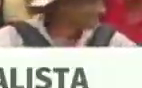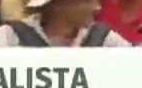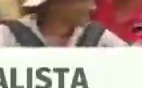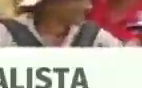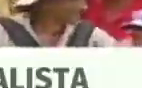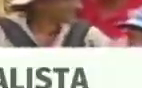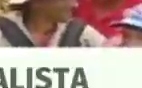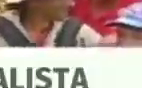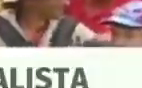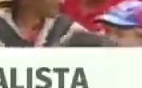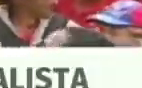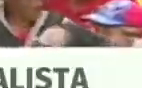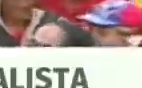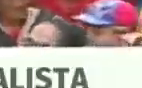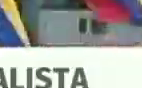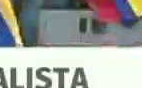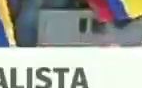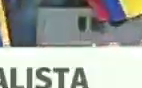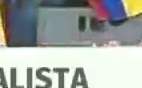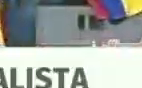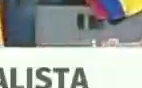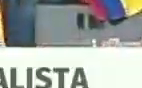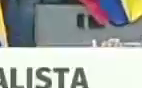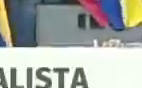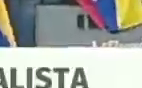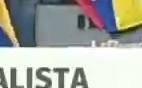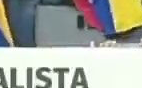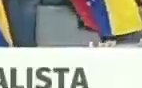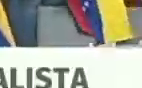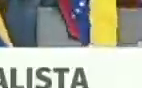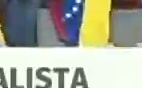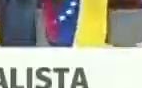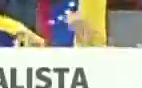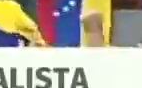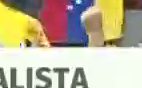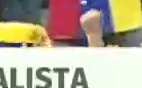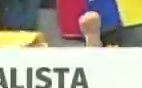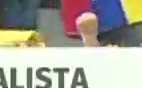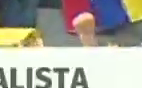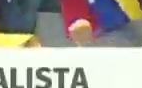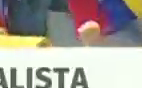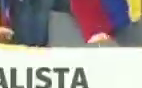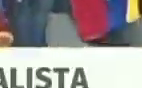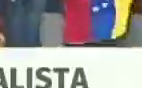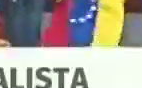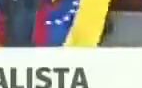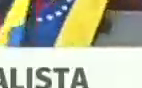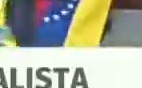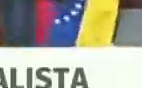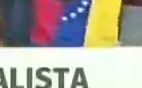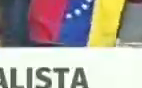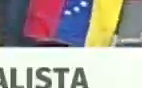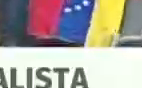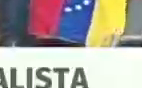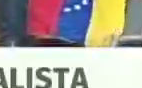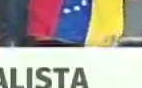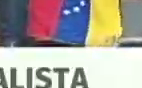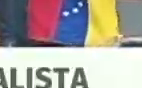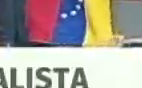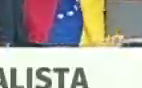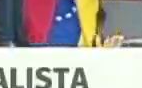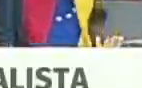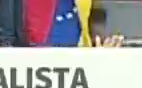Hombre feminista, aquí está, ¿ves? ¿Dónde están los hombres de Cojedes? Claro que ganamos,